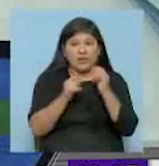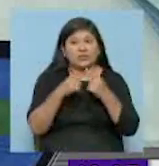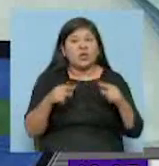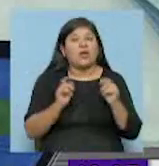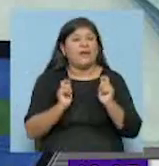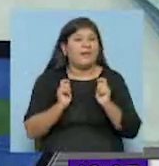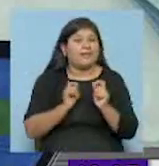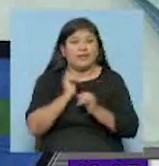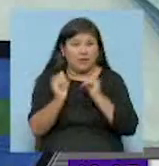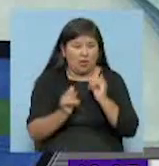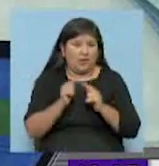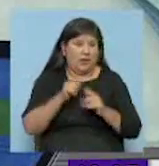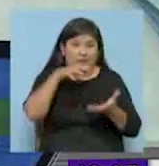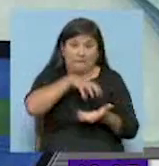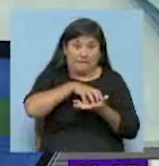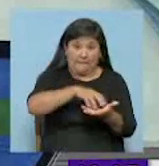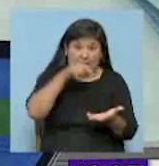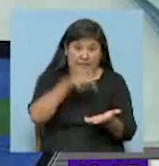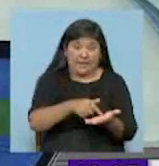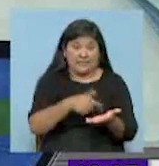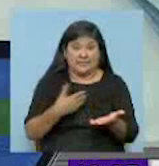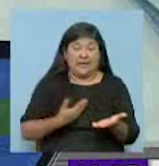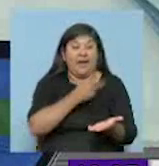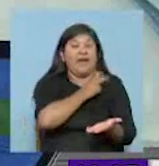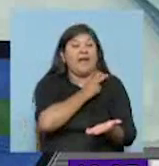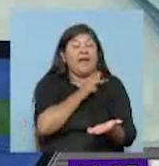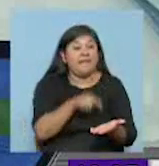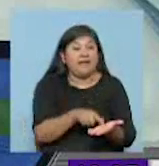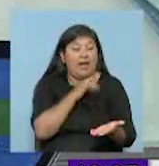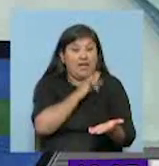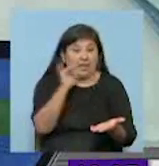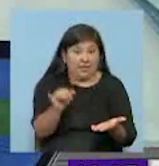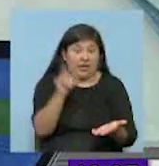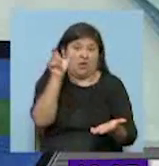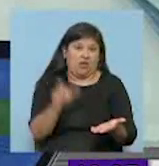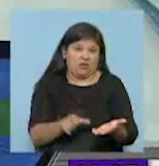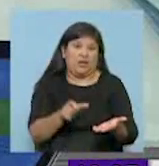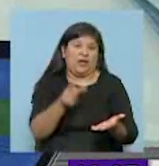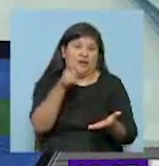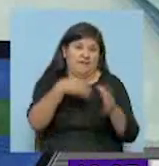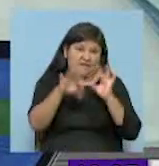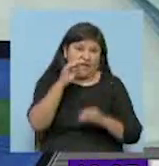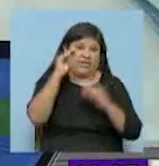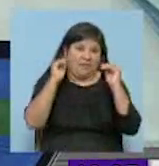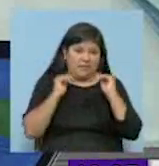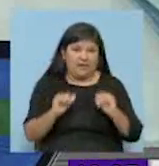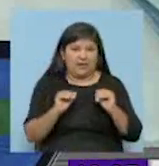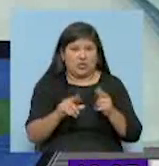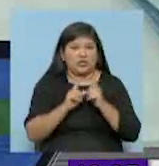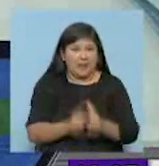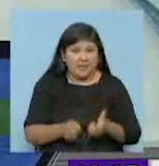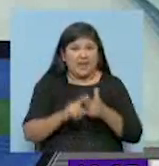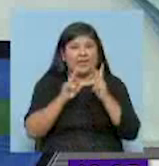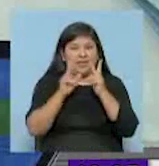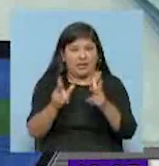una empresa, justamente de una concesionaria, Ignacio Fanucci, quien también dijo que hubo una fuerte baja en